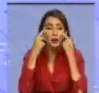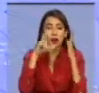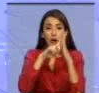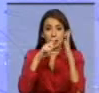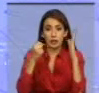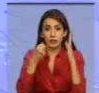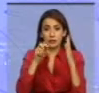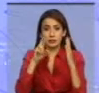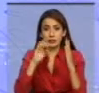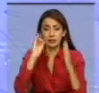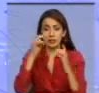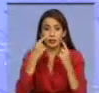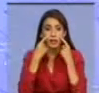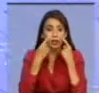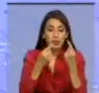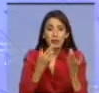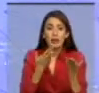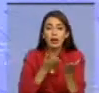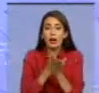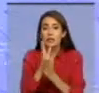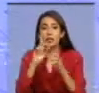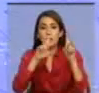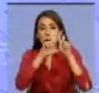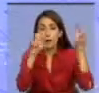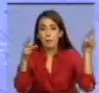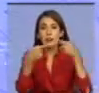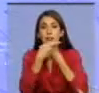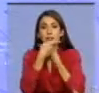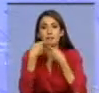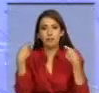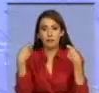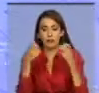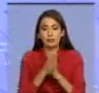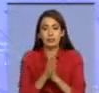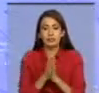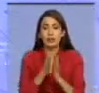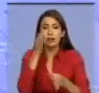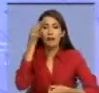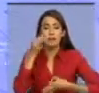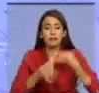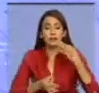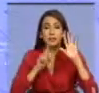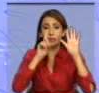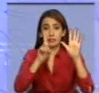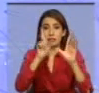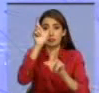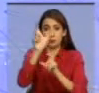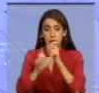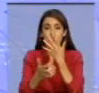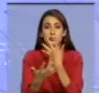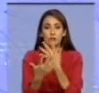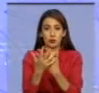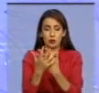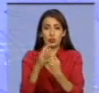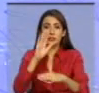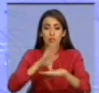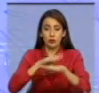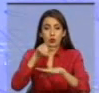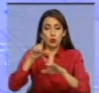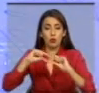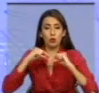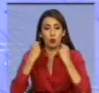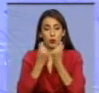Servicio de Rentas Internas a través de empresas de papel. La Fiscalía detuvo a 6 personas presuntamente involucradas en la red